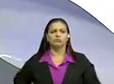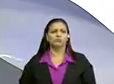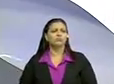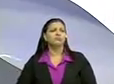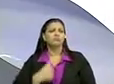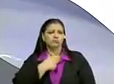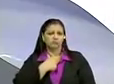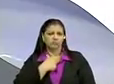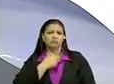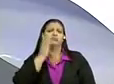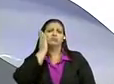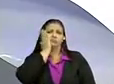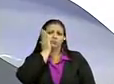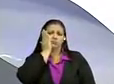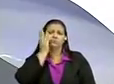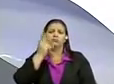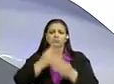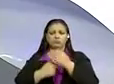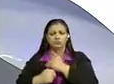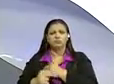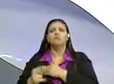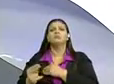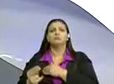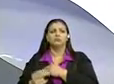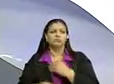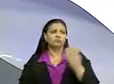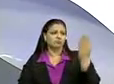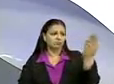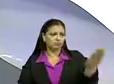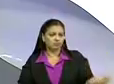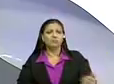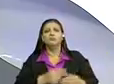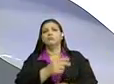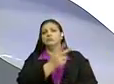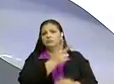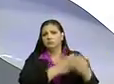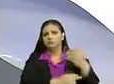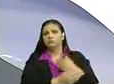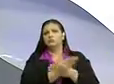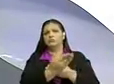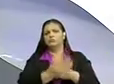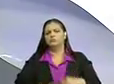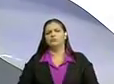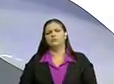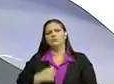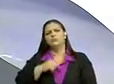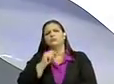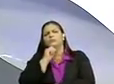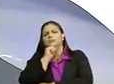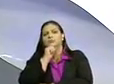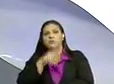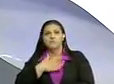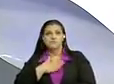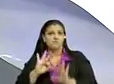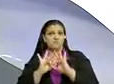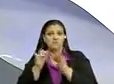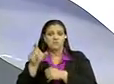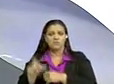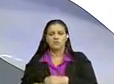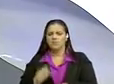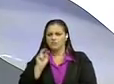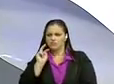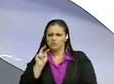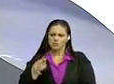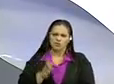de familia. También nos preocupa cuando algún familiar nuestro, vea, se va desviando por el mal camino y decimos, hey, conversemos,